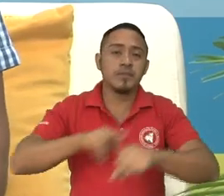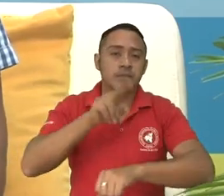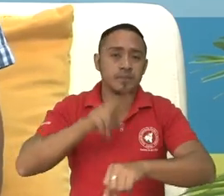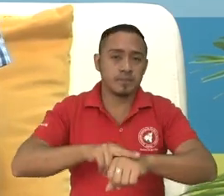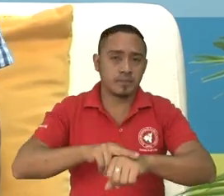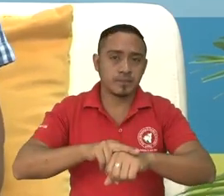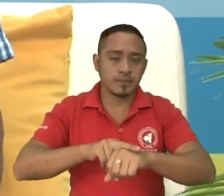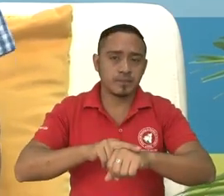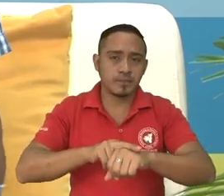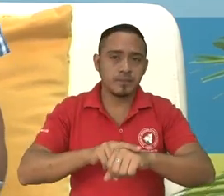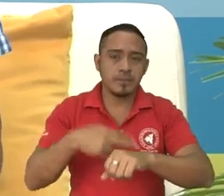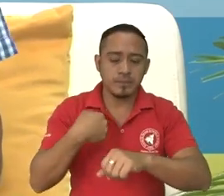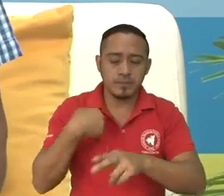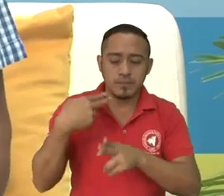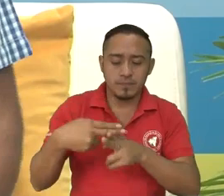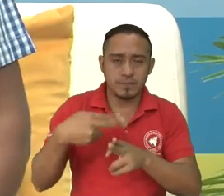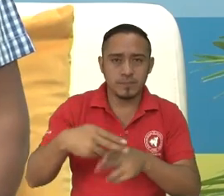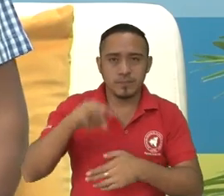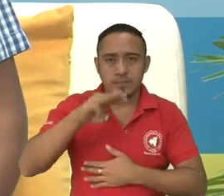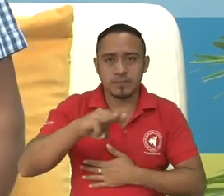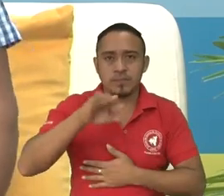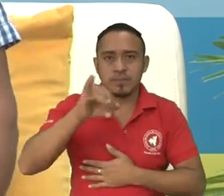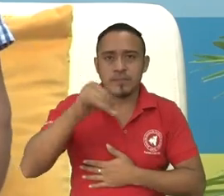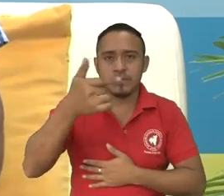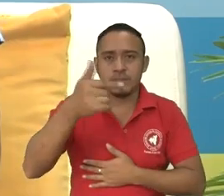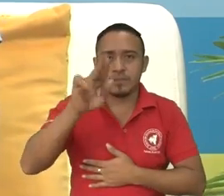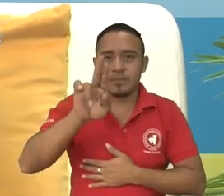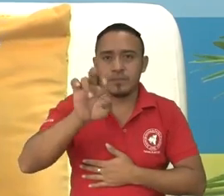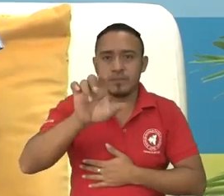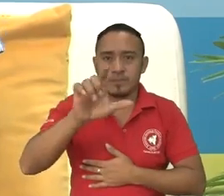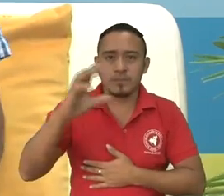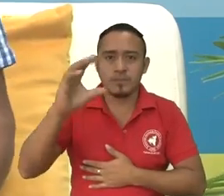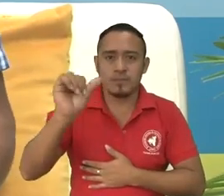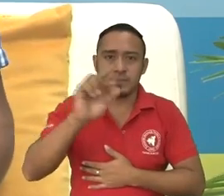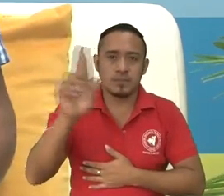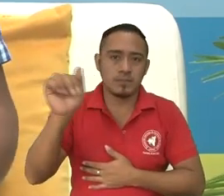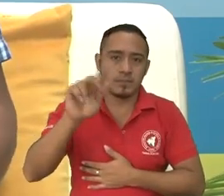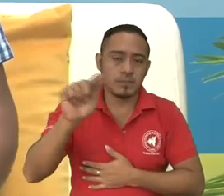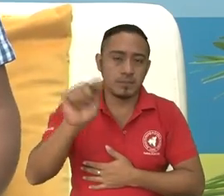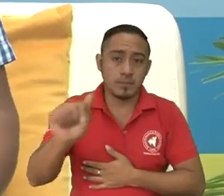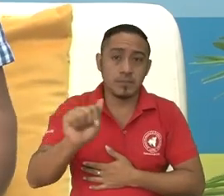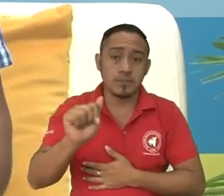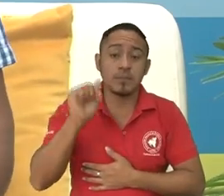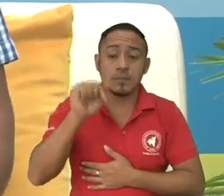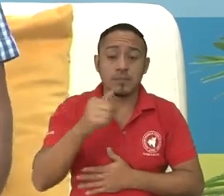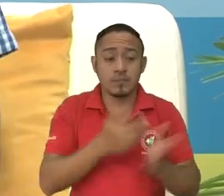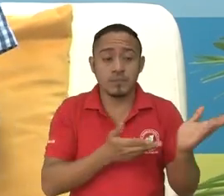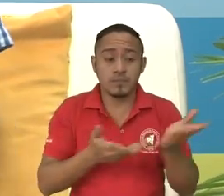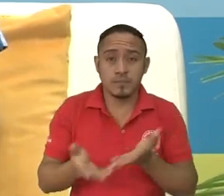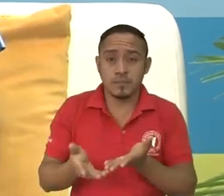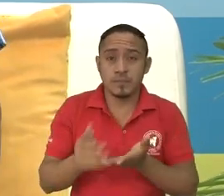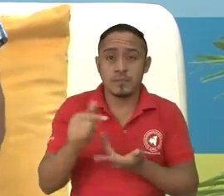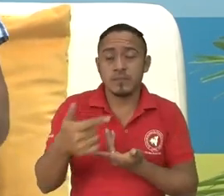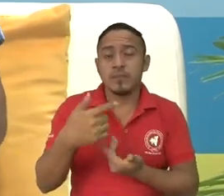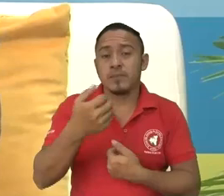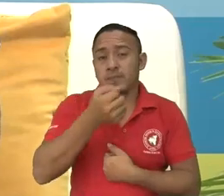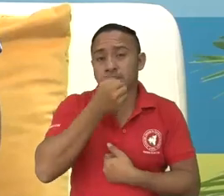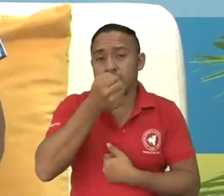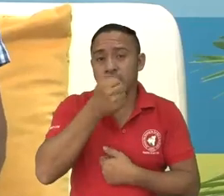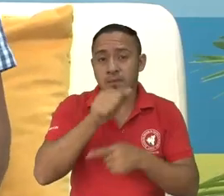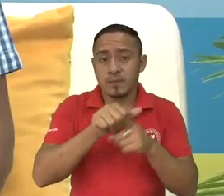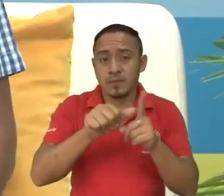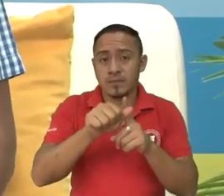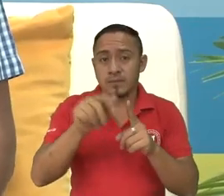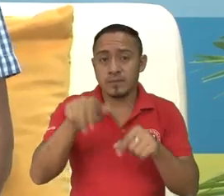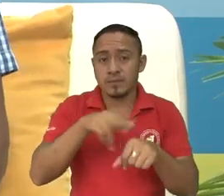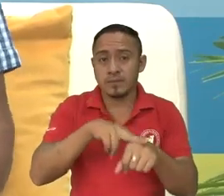de la Asamblea Nacional. Les saluda a Miguel Carranza Menéndez, les doy la bienvenida a este espacio que dedica el canal parlamentario de lunes a